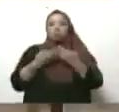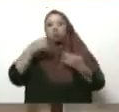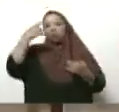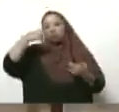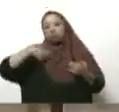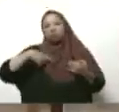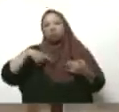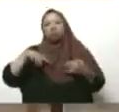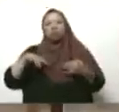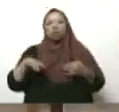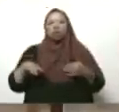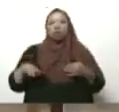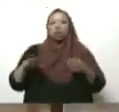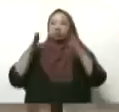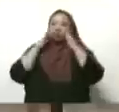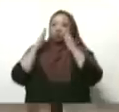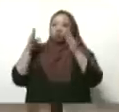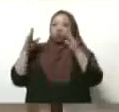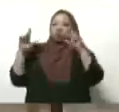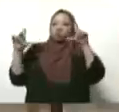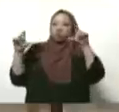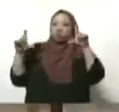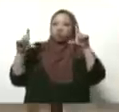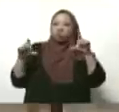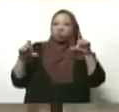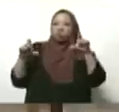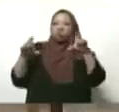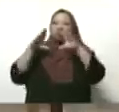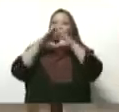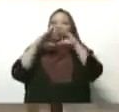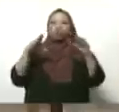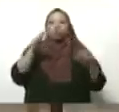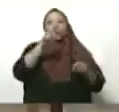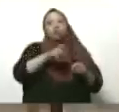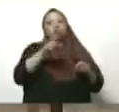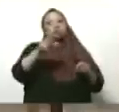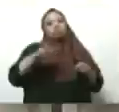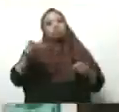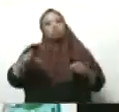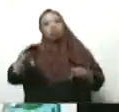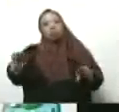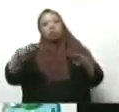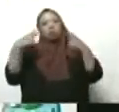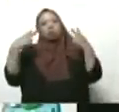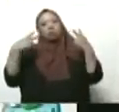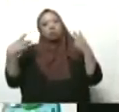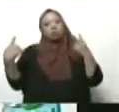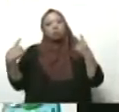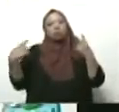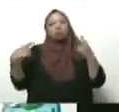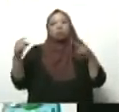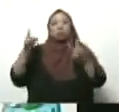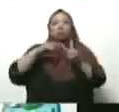pudiéramos presentar esta para todos ustedes para que los que nos están viendo vean el alcance también de lo